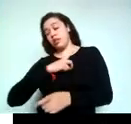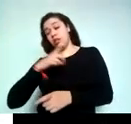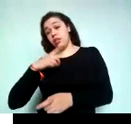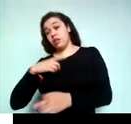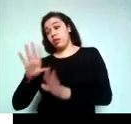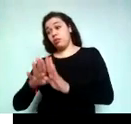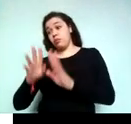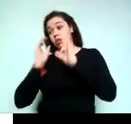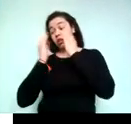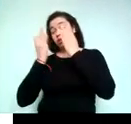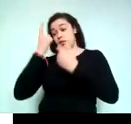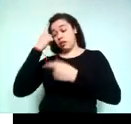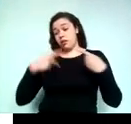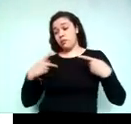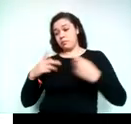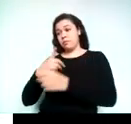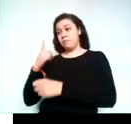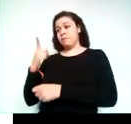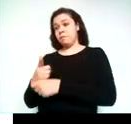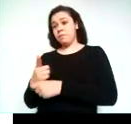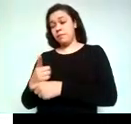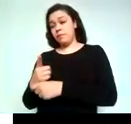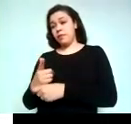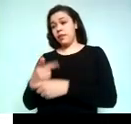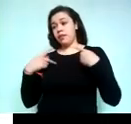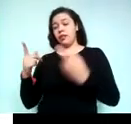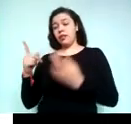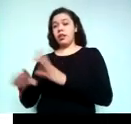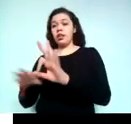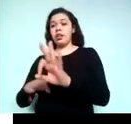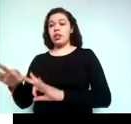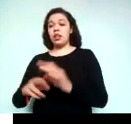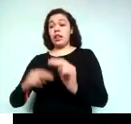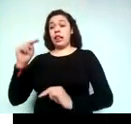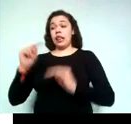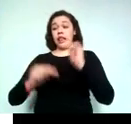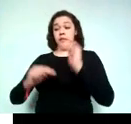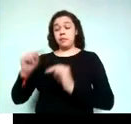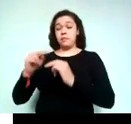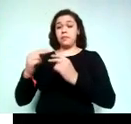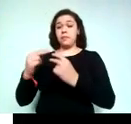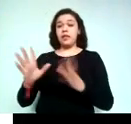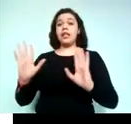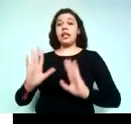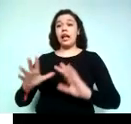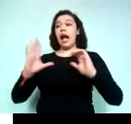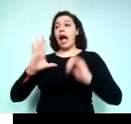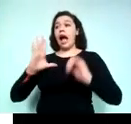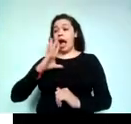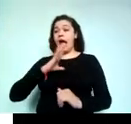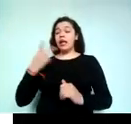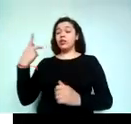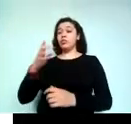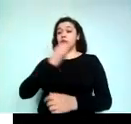a aquellos colaboradores que dependiendo del nivel de riesgo en el que estén, eso ya está teniendo efecto sobre su